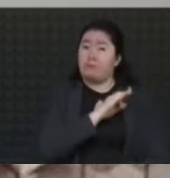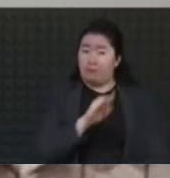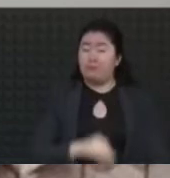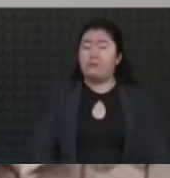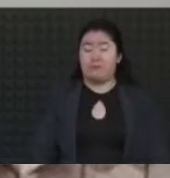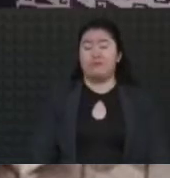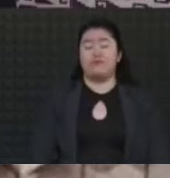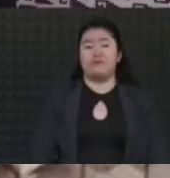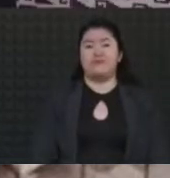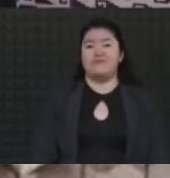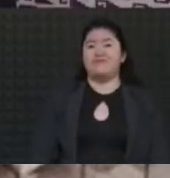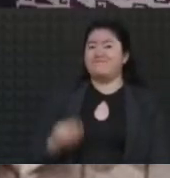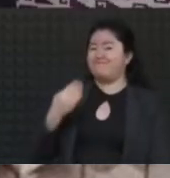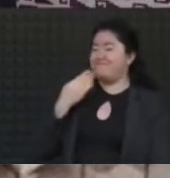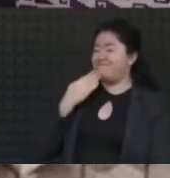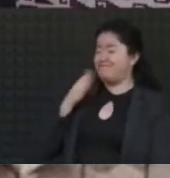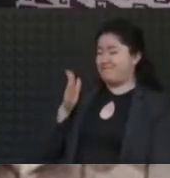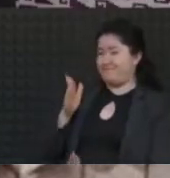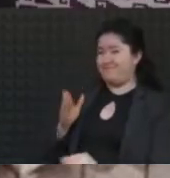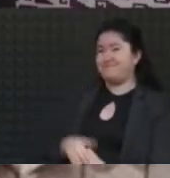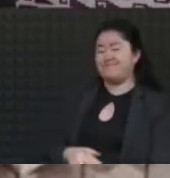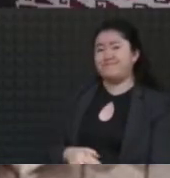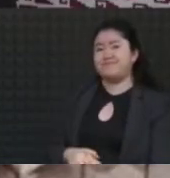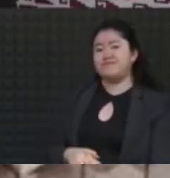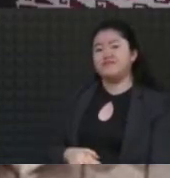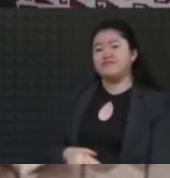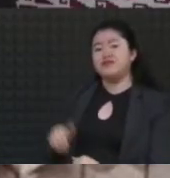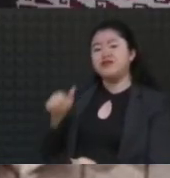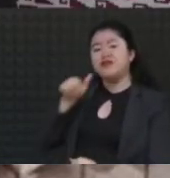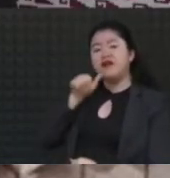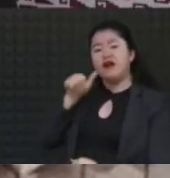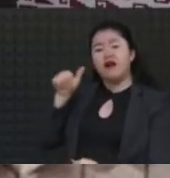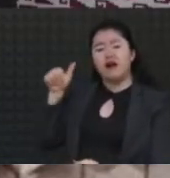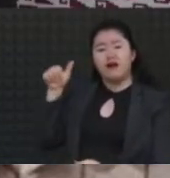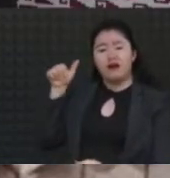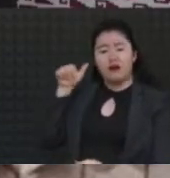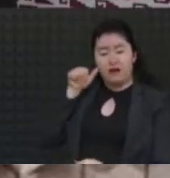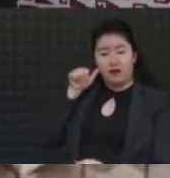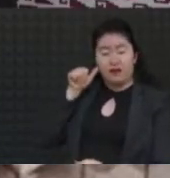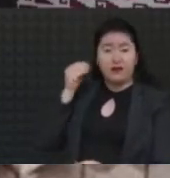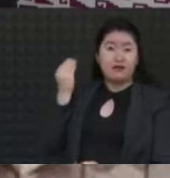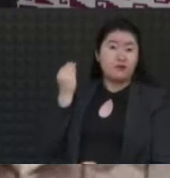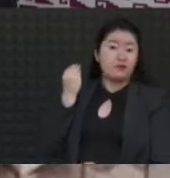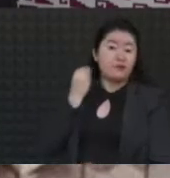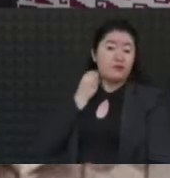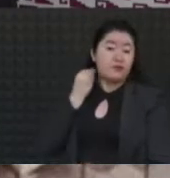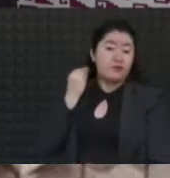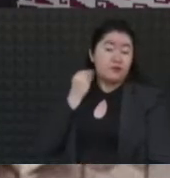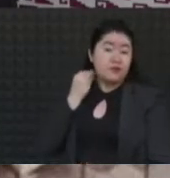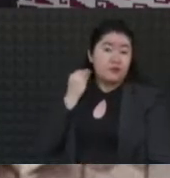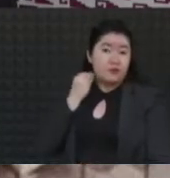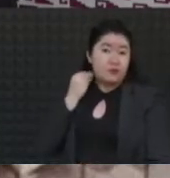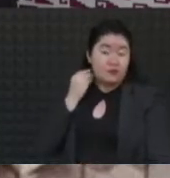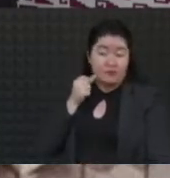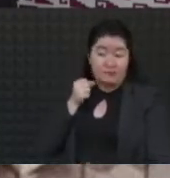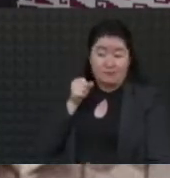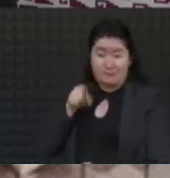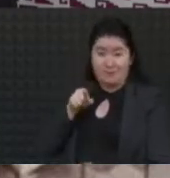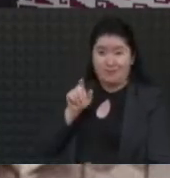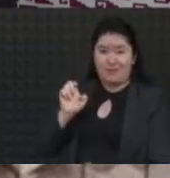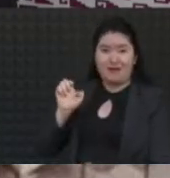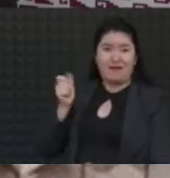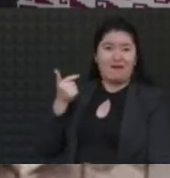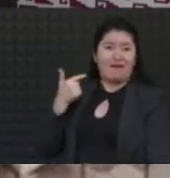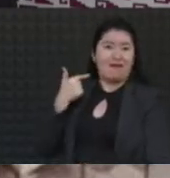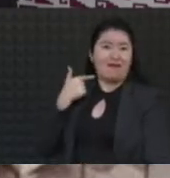Muy bien, doctora. Ayer, precisamente, los abogados de varios exfuncionarios